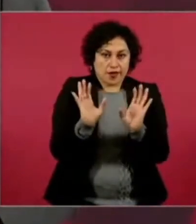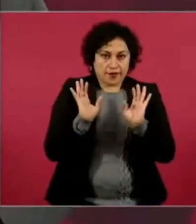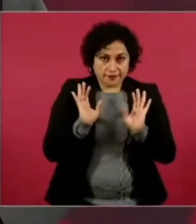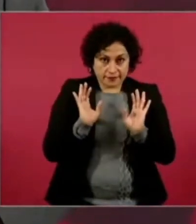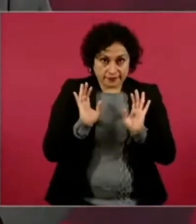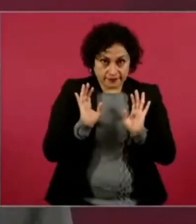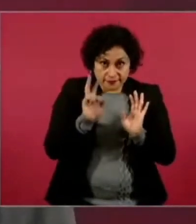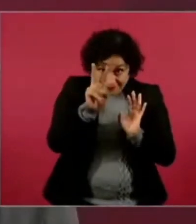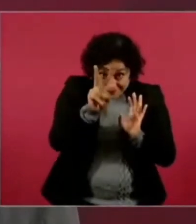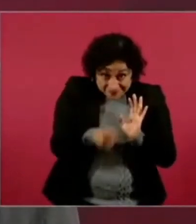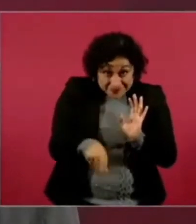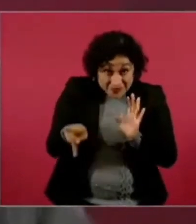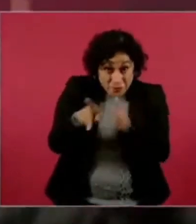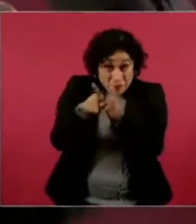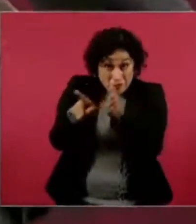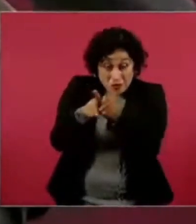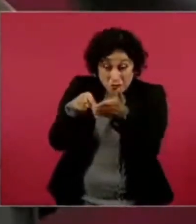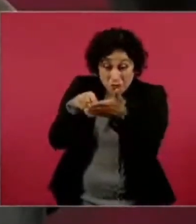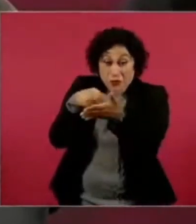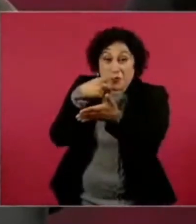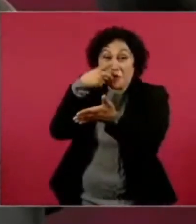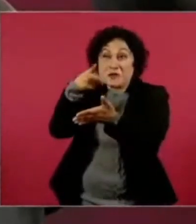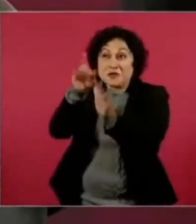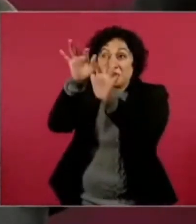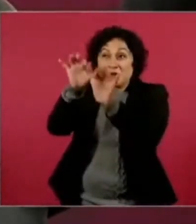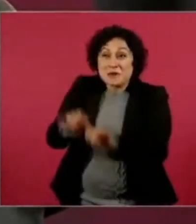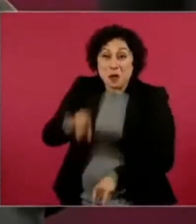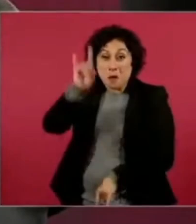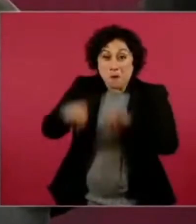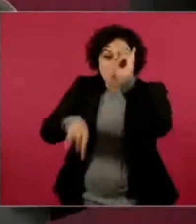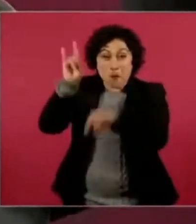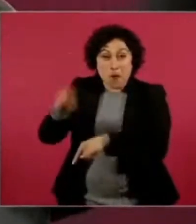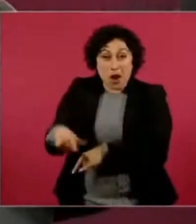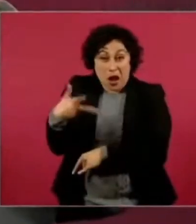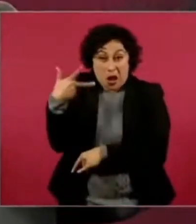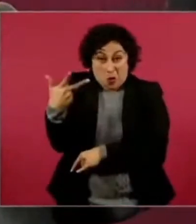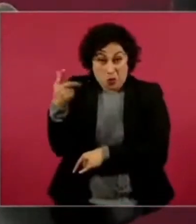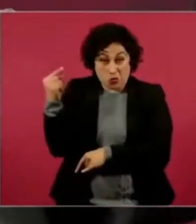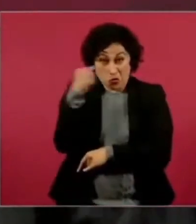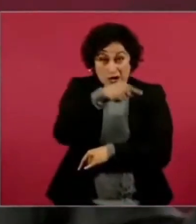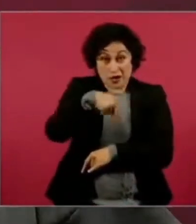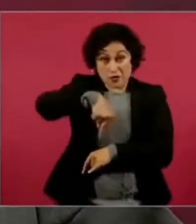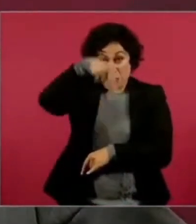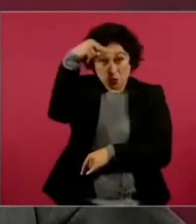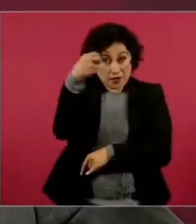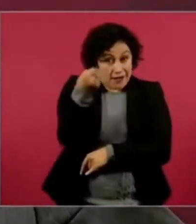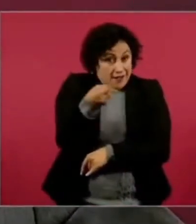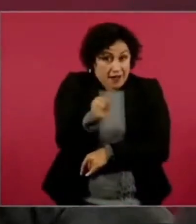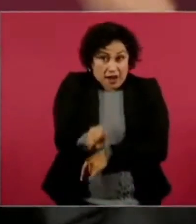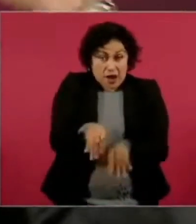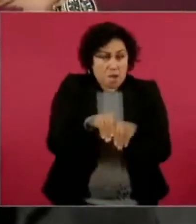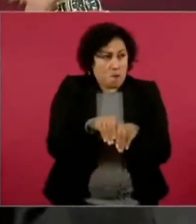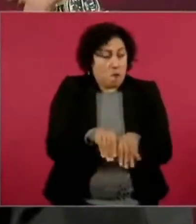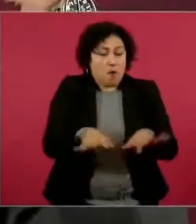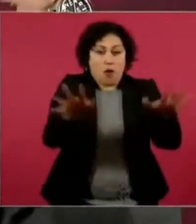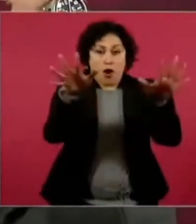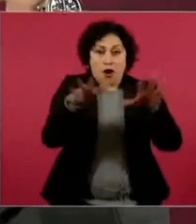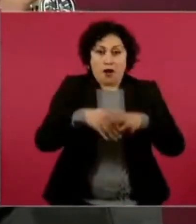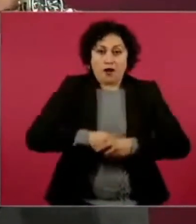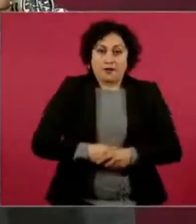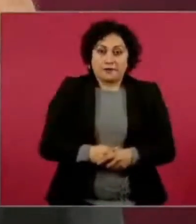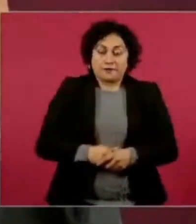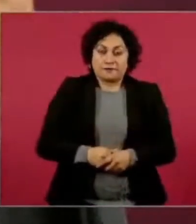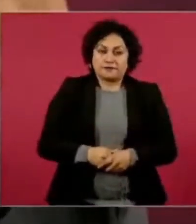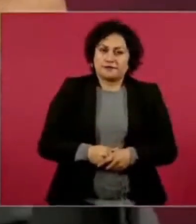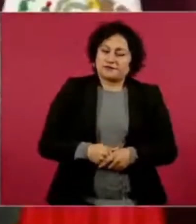Así, en 8 columnas en el norte, son